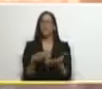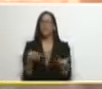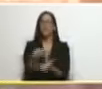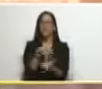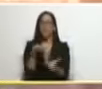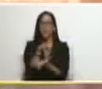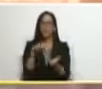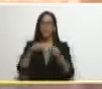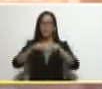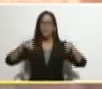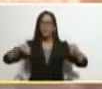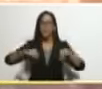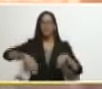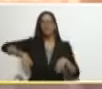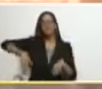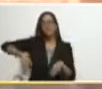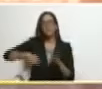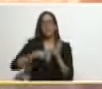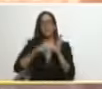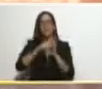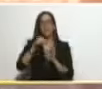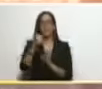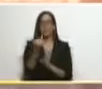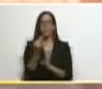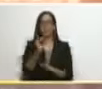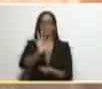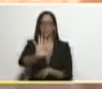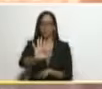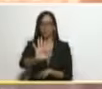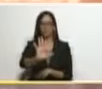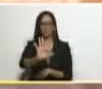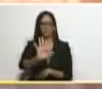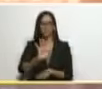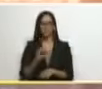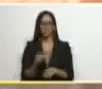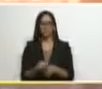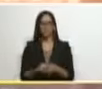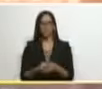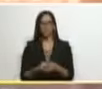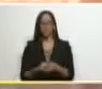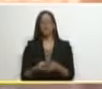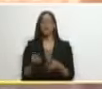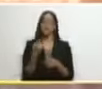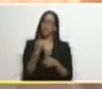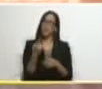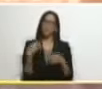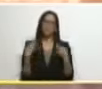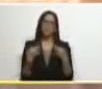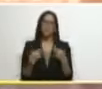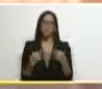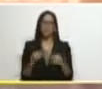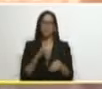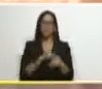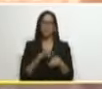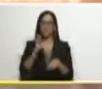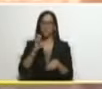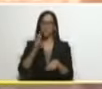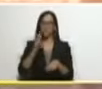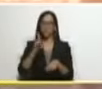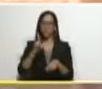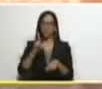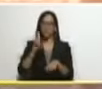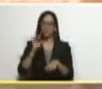territorio de la Guayana Esequiba, artículo número 5. Y con ello se implementa, doctor Elvis, doctora